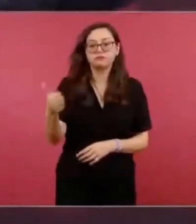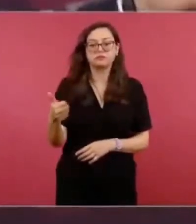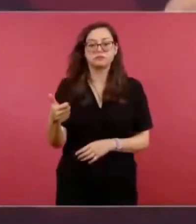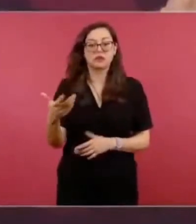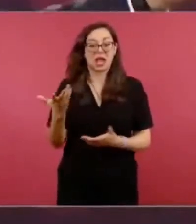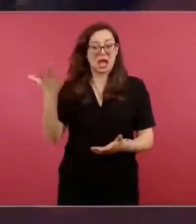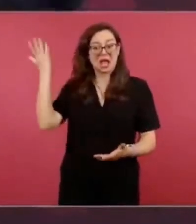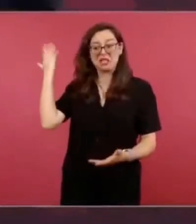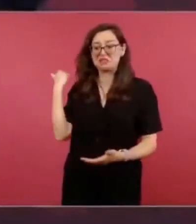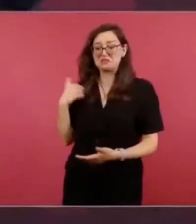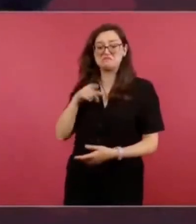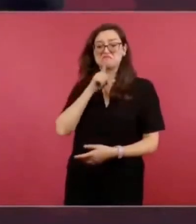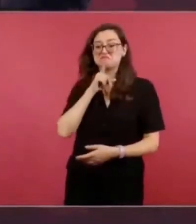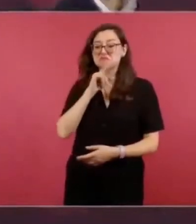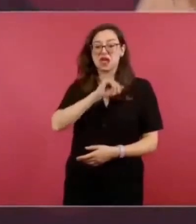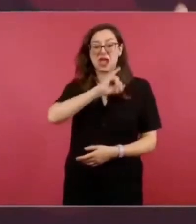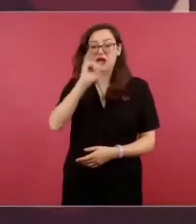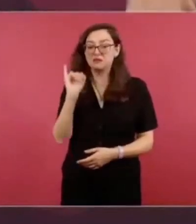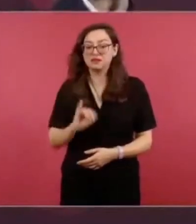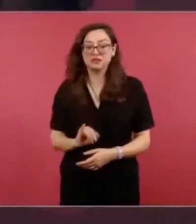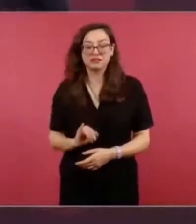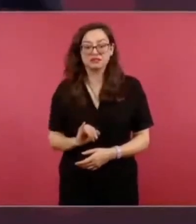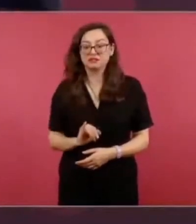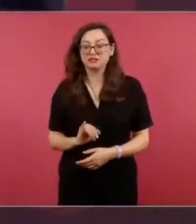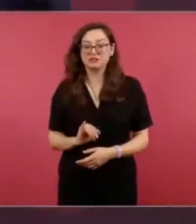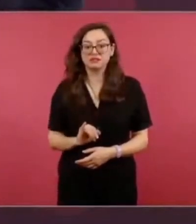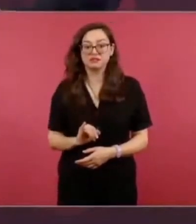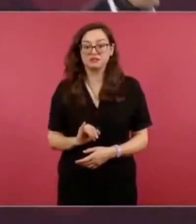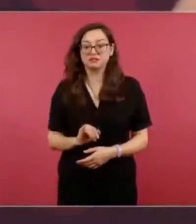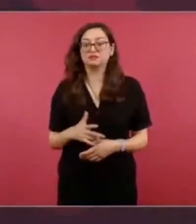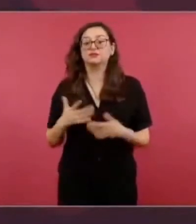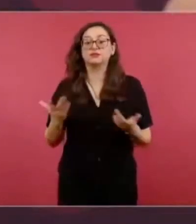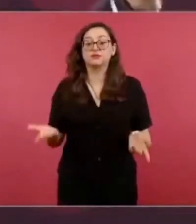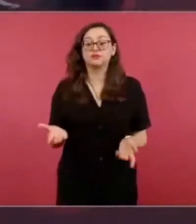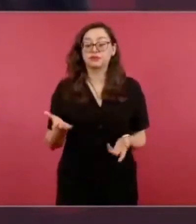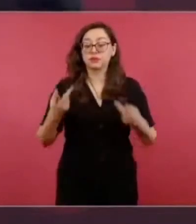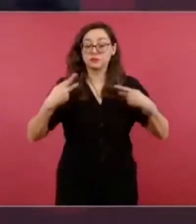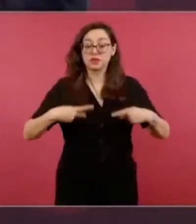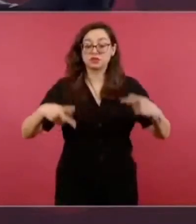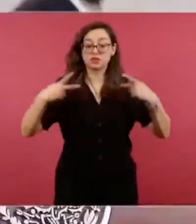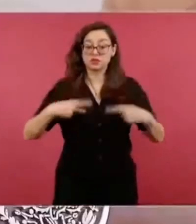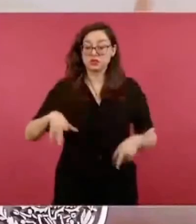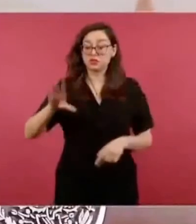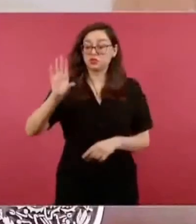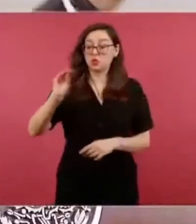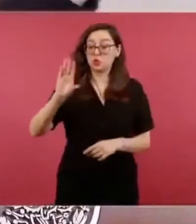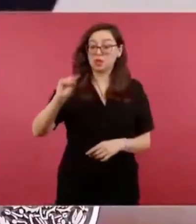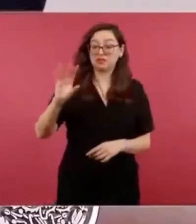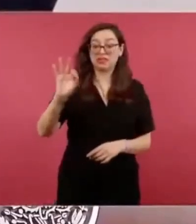que le llegue casi al 90%